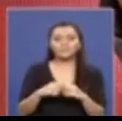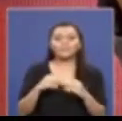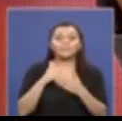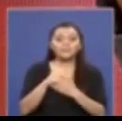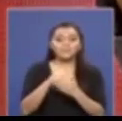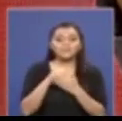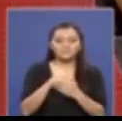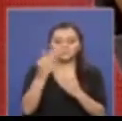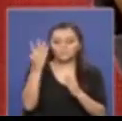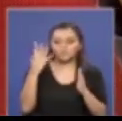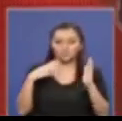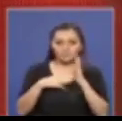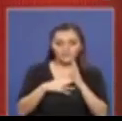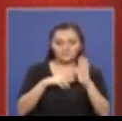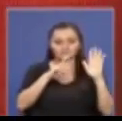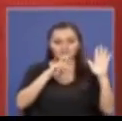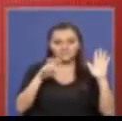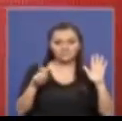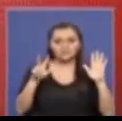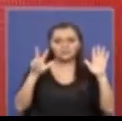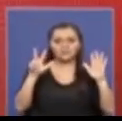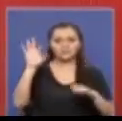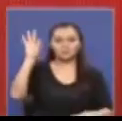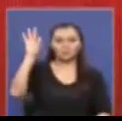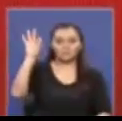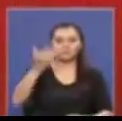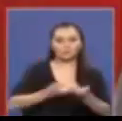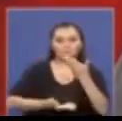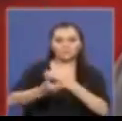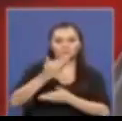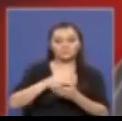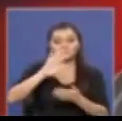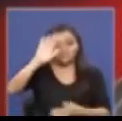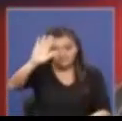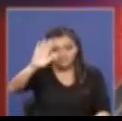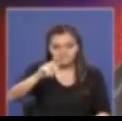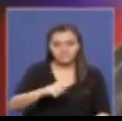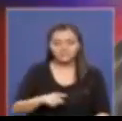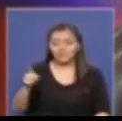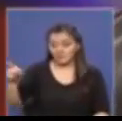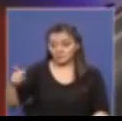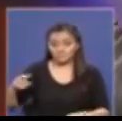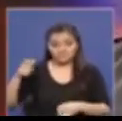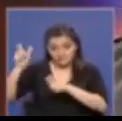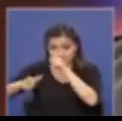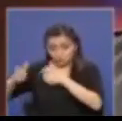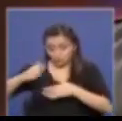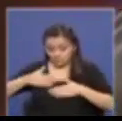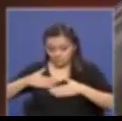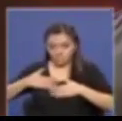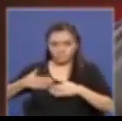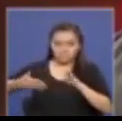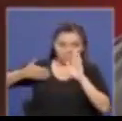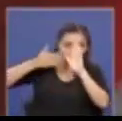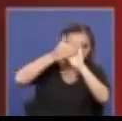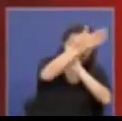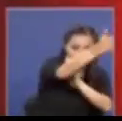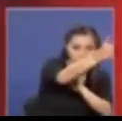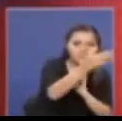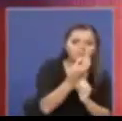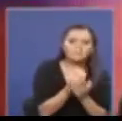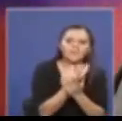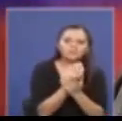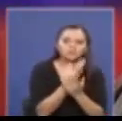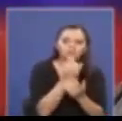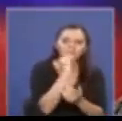benefician a 4.739 comerciantes. ¿Cuál es la idea? Que ellos vayan a Ipiales, compren a gran escala, les sale más